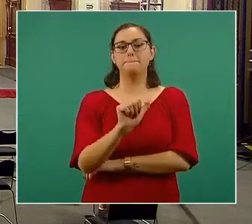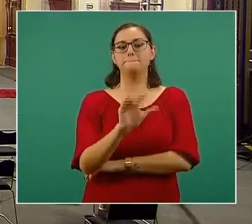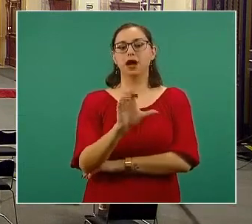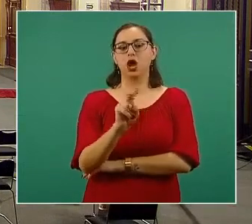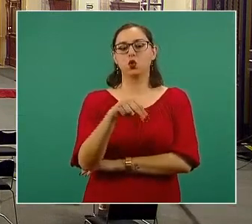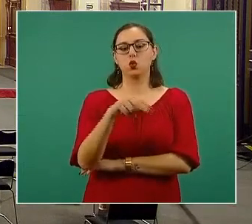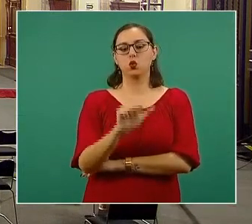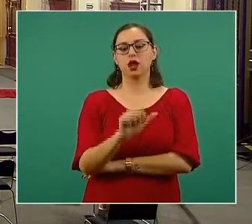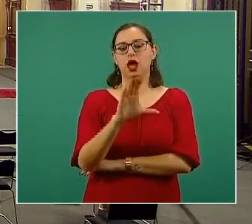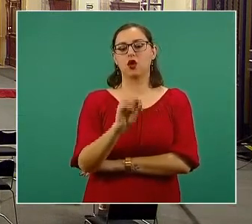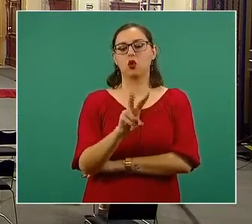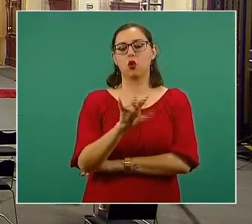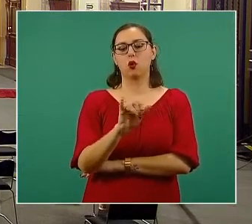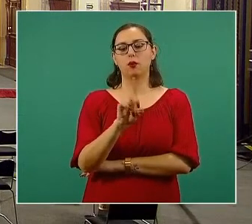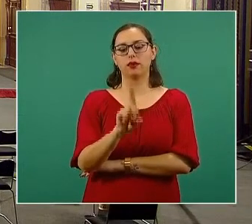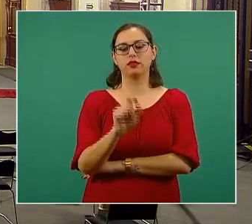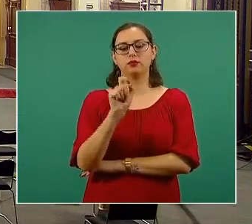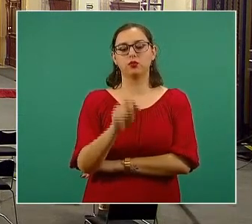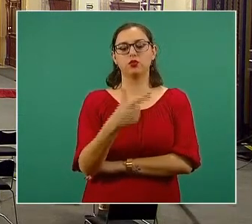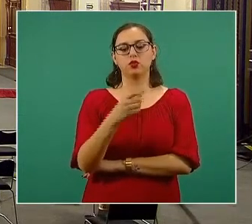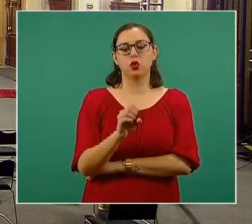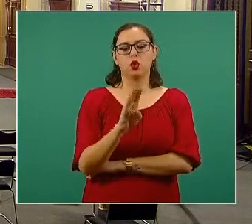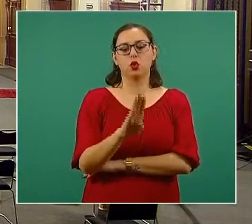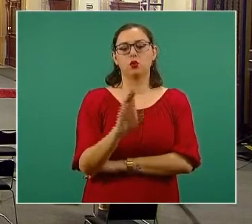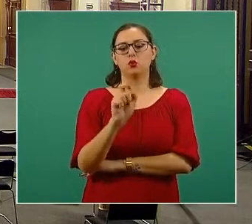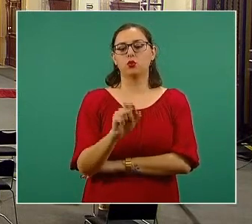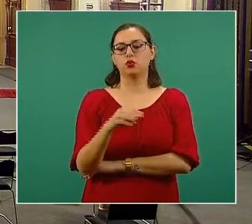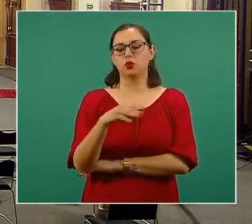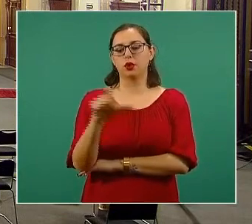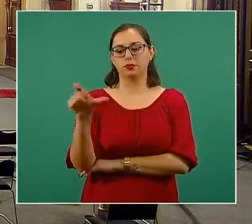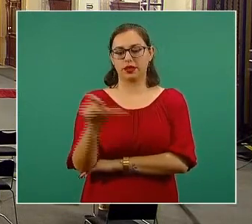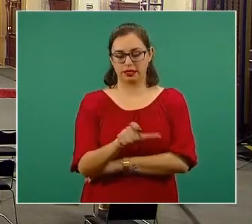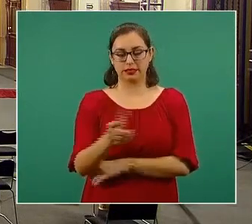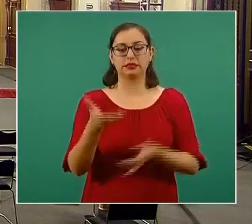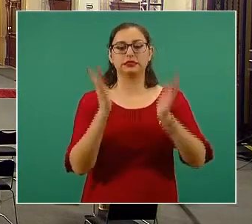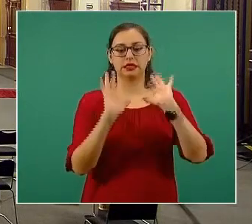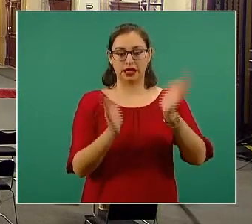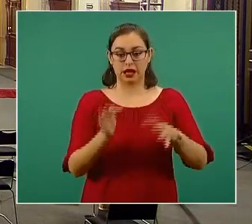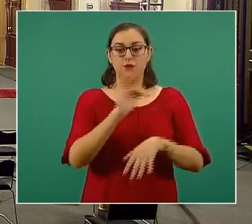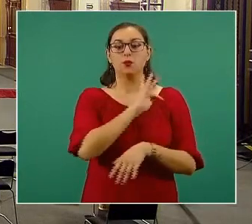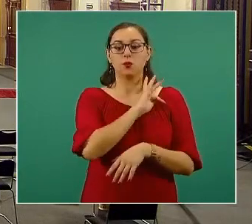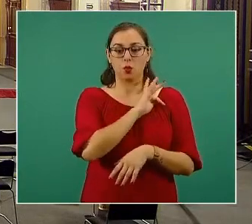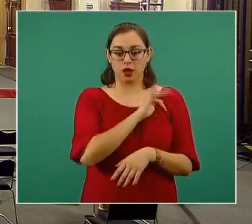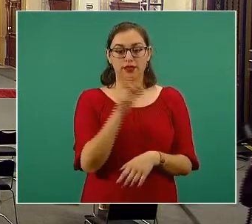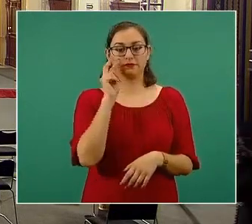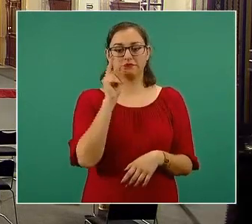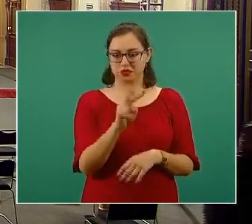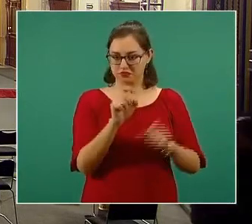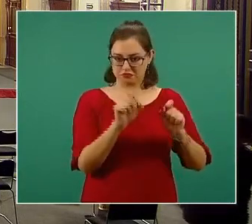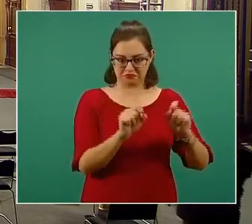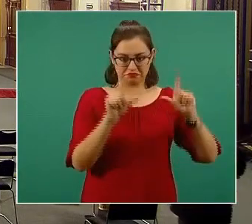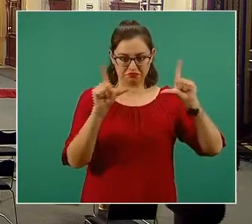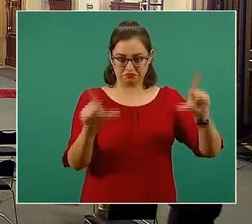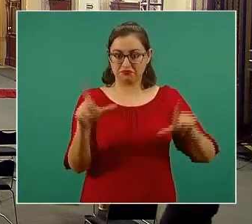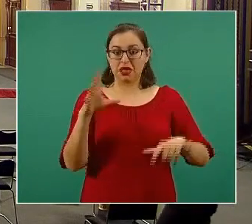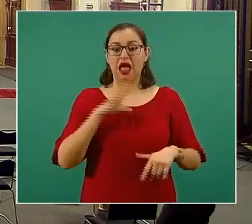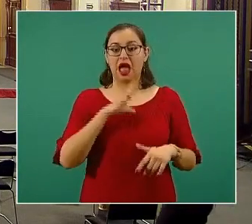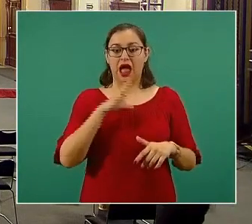vacunacovid.gov.mx, que actualmente ya se puede visitar y se tiene nueve componentes, 9